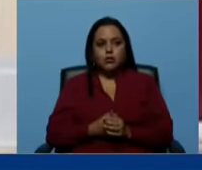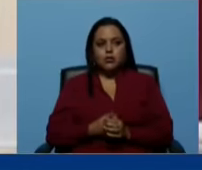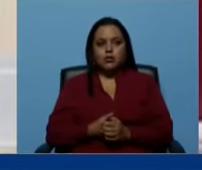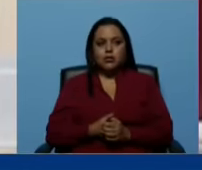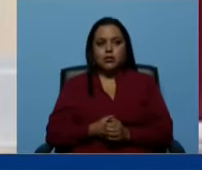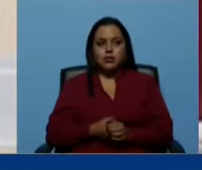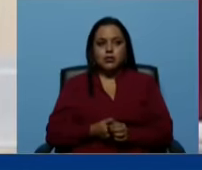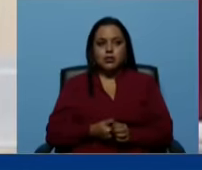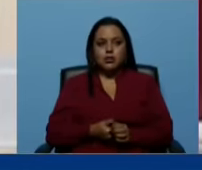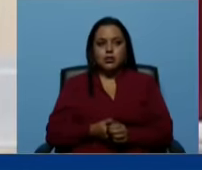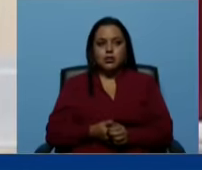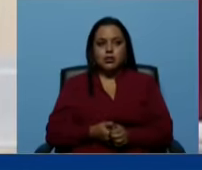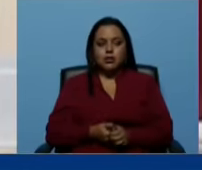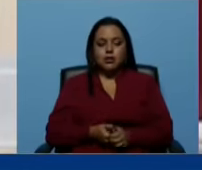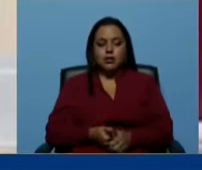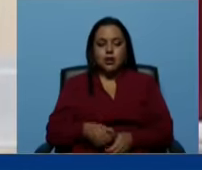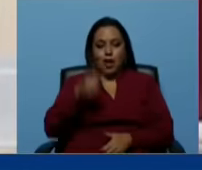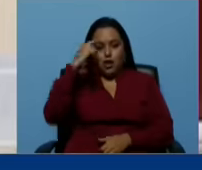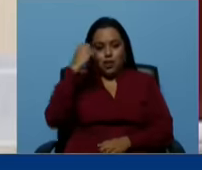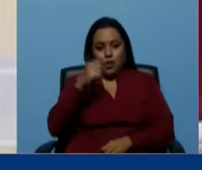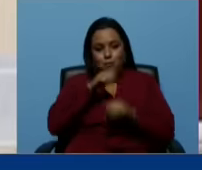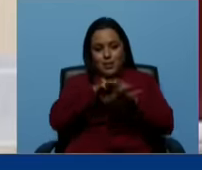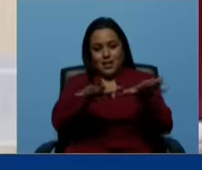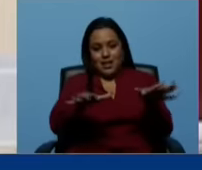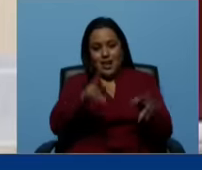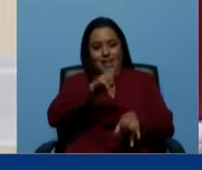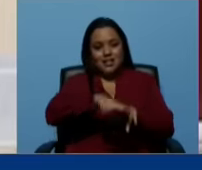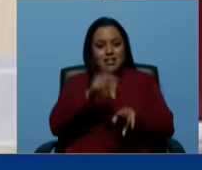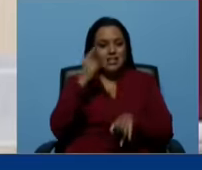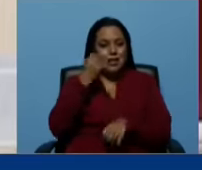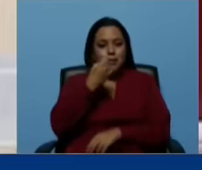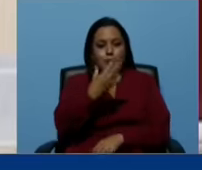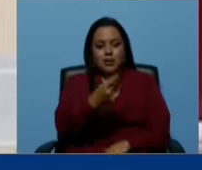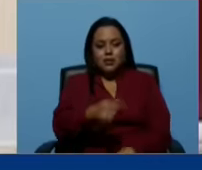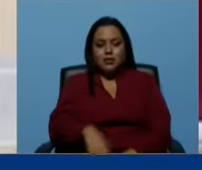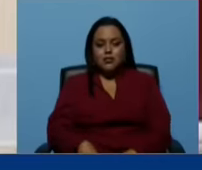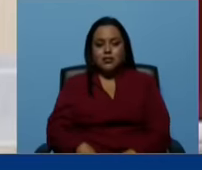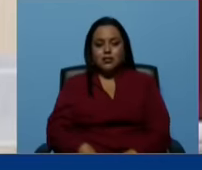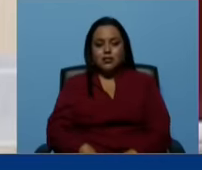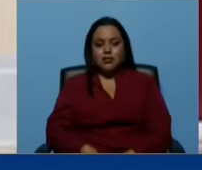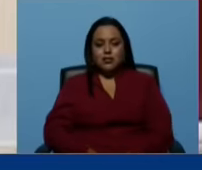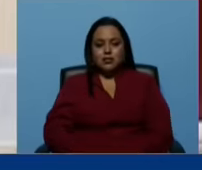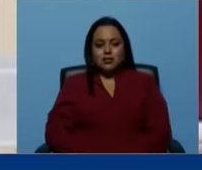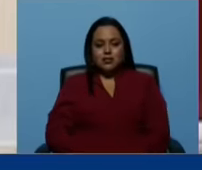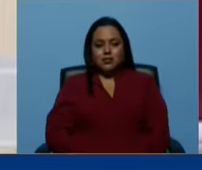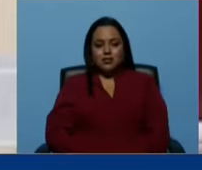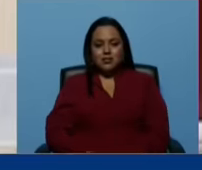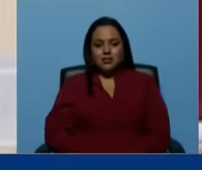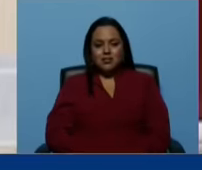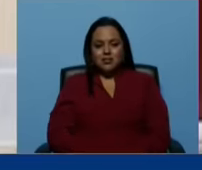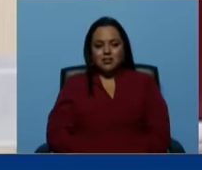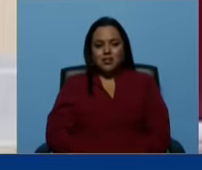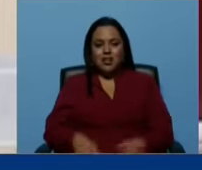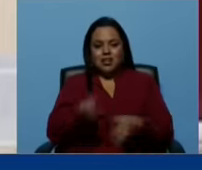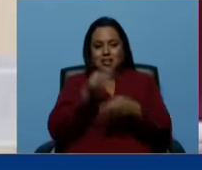la presidenta, Dios me la bendiga, pues esta niña, este niño tan bello. Tremendos lentes, ¿vale? Ah,